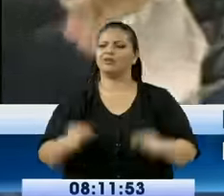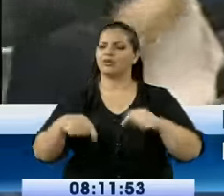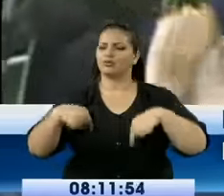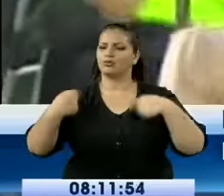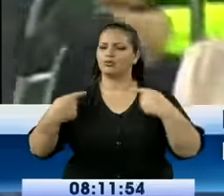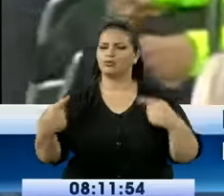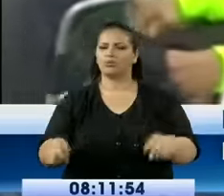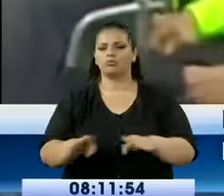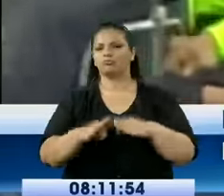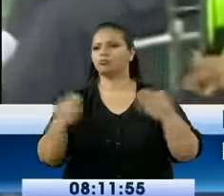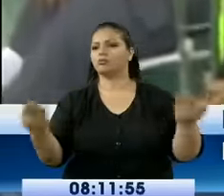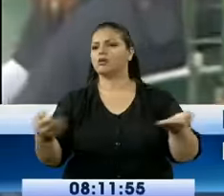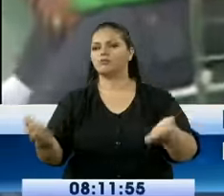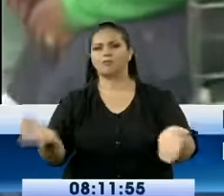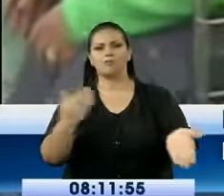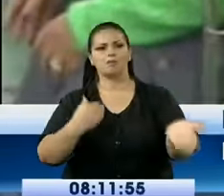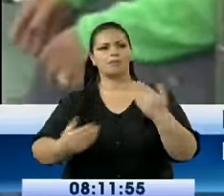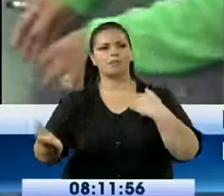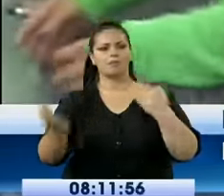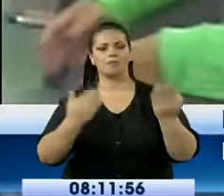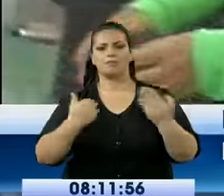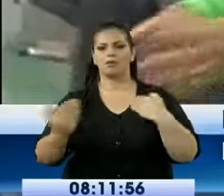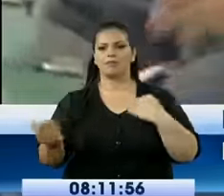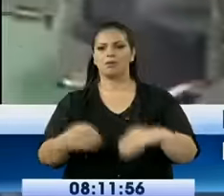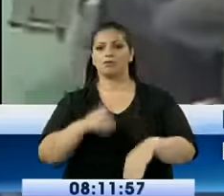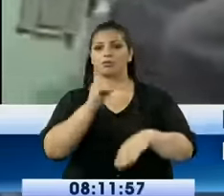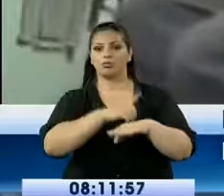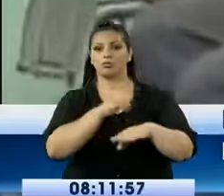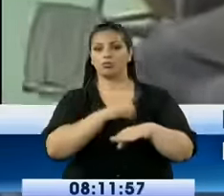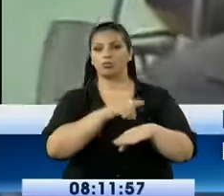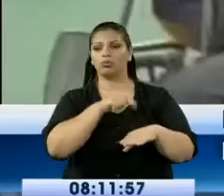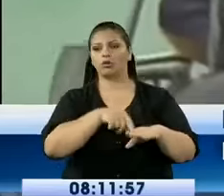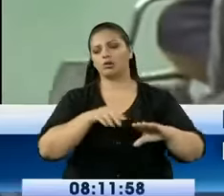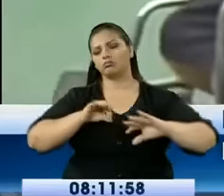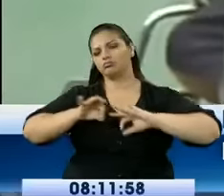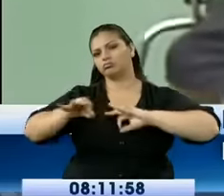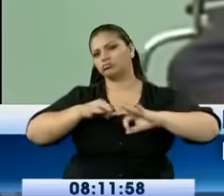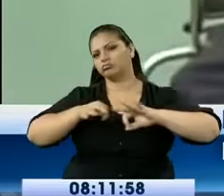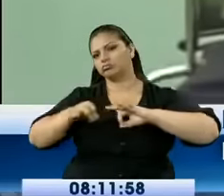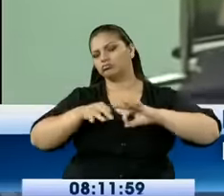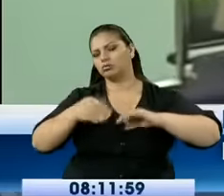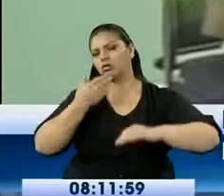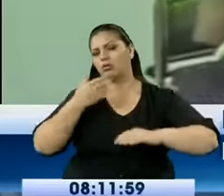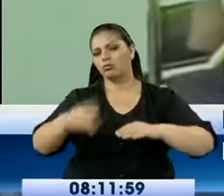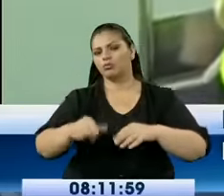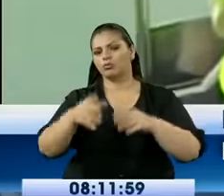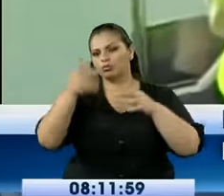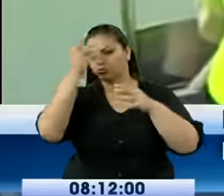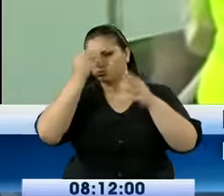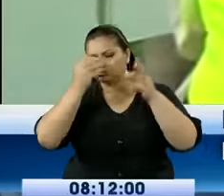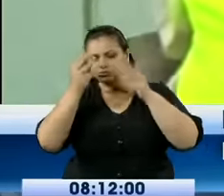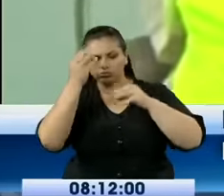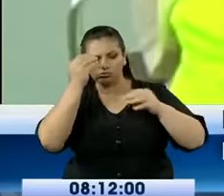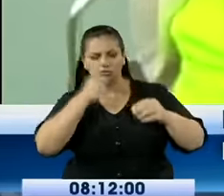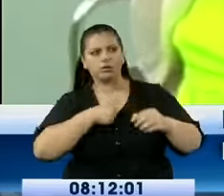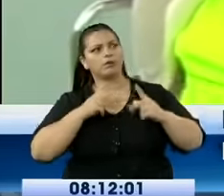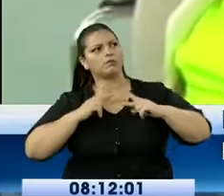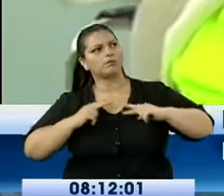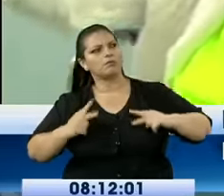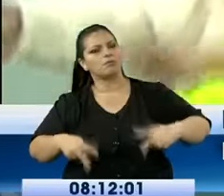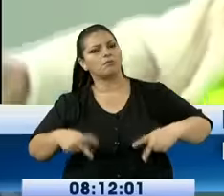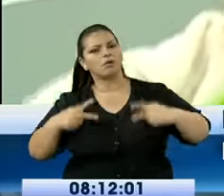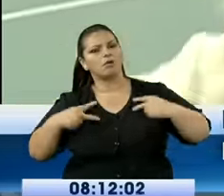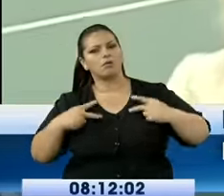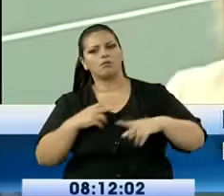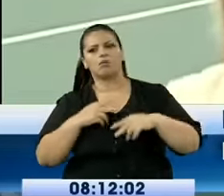Margarita Hermenegildo, y con nuestros adultos mayores, que son parte de nuestra constitución para educarlos y fomentar aquí lo que es la atención primaria de salud y la